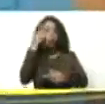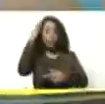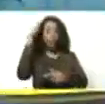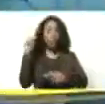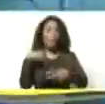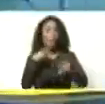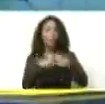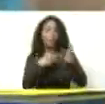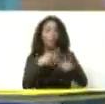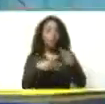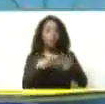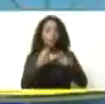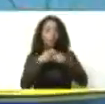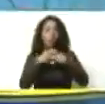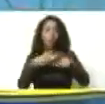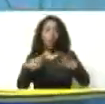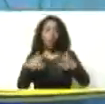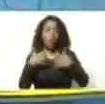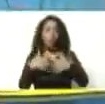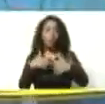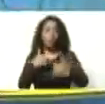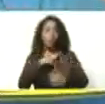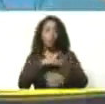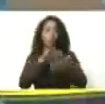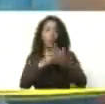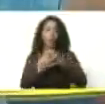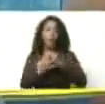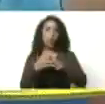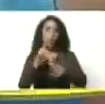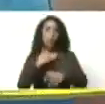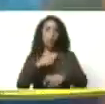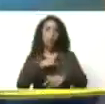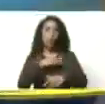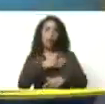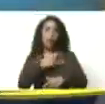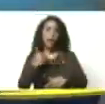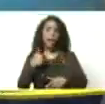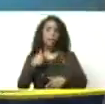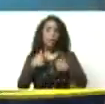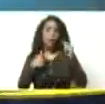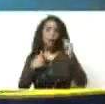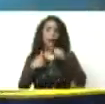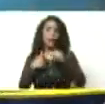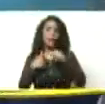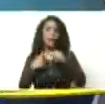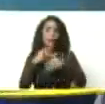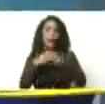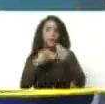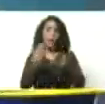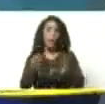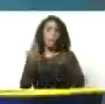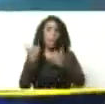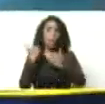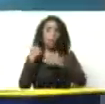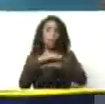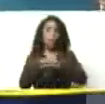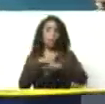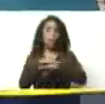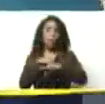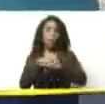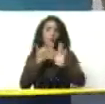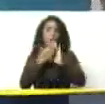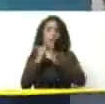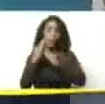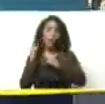un proceso de politización industrialización de otro barrio no hay presidente contar con su apoyo a traer misteriosas comunas